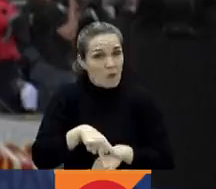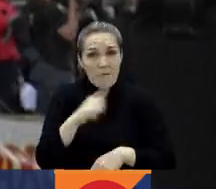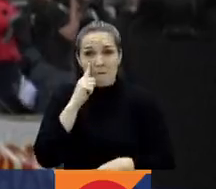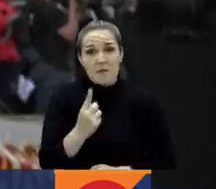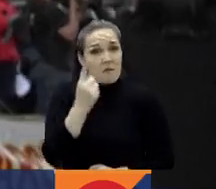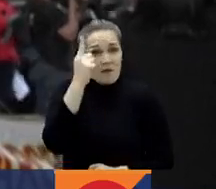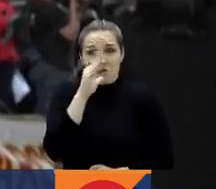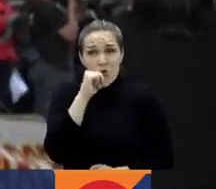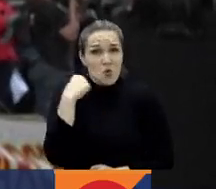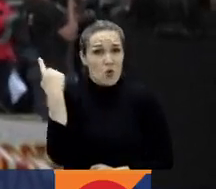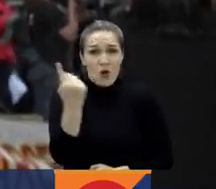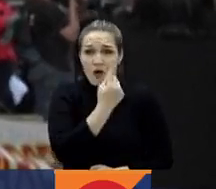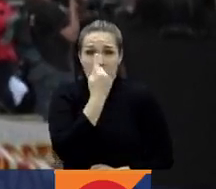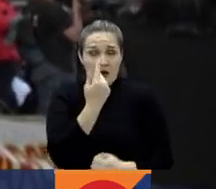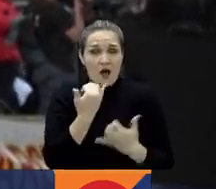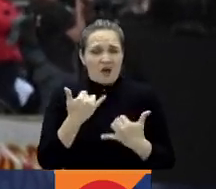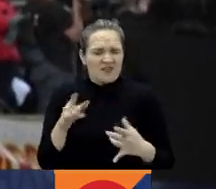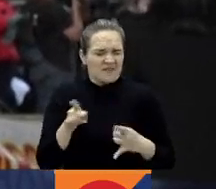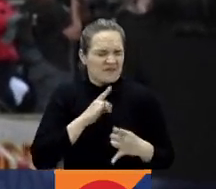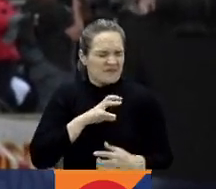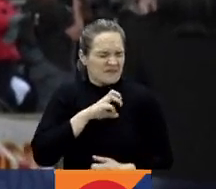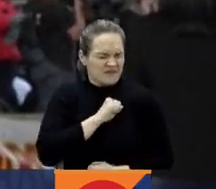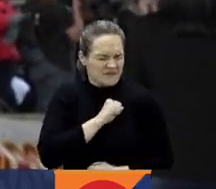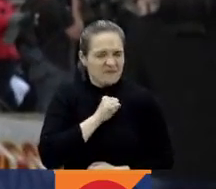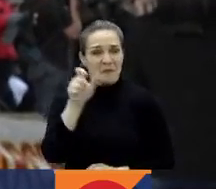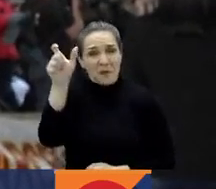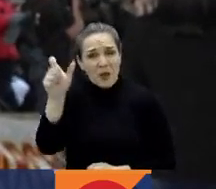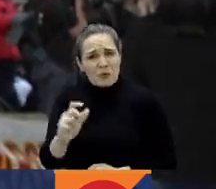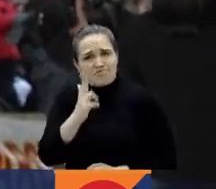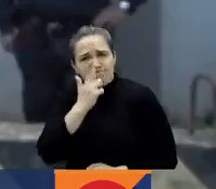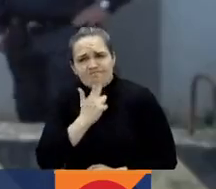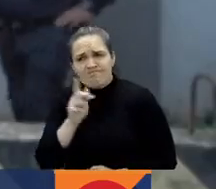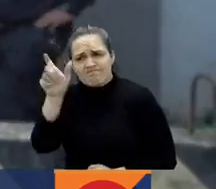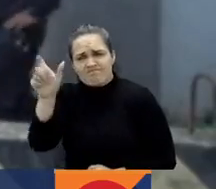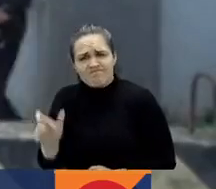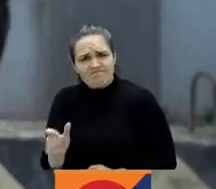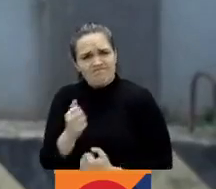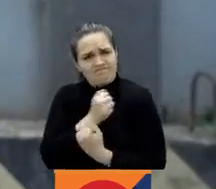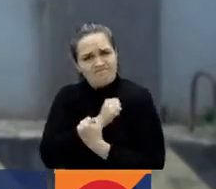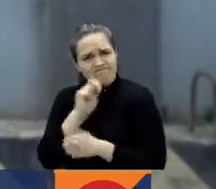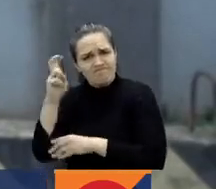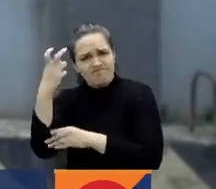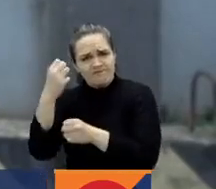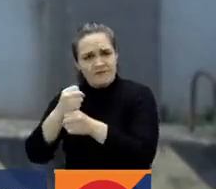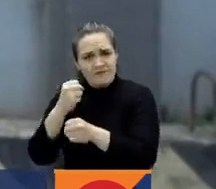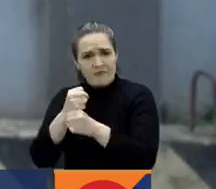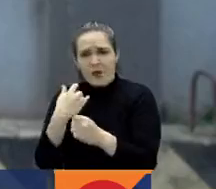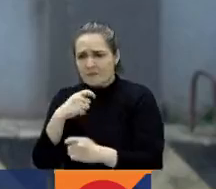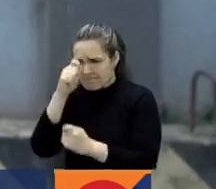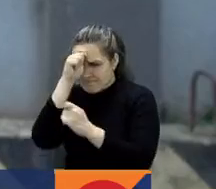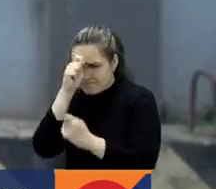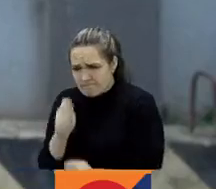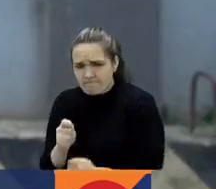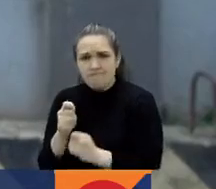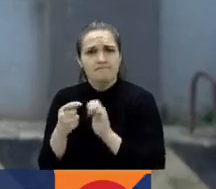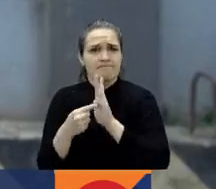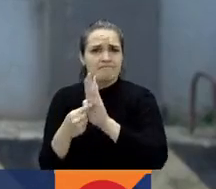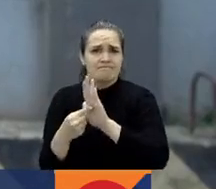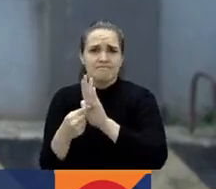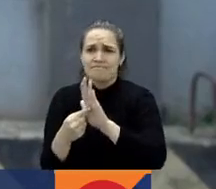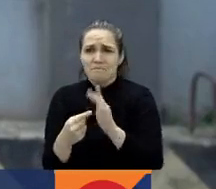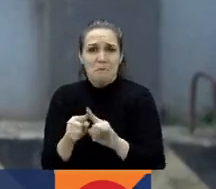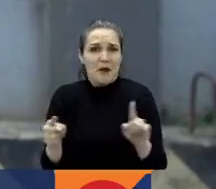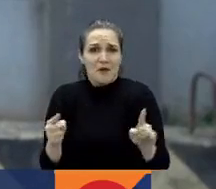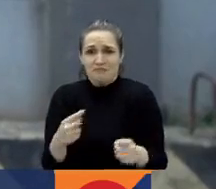y golpeó muy fuerte porque Marcelo era una persona muy querida dentro de la institución. Todos los homenajes serán insuficientes para